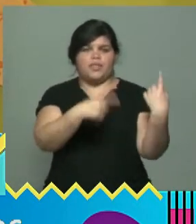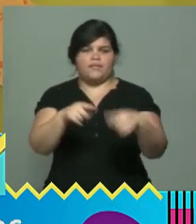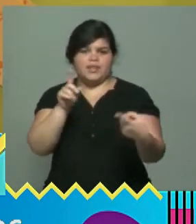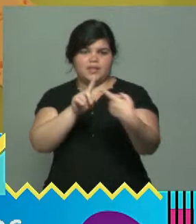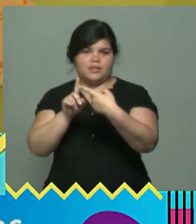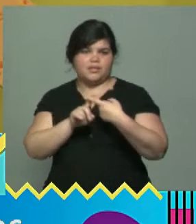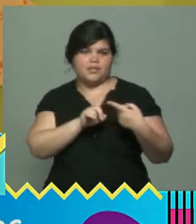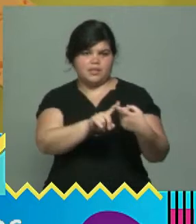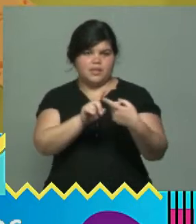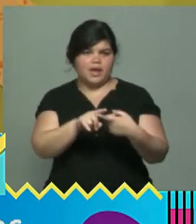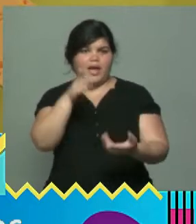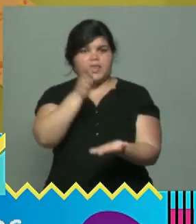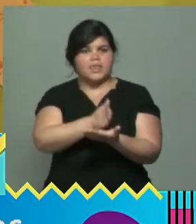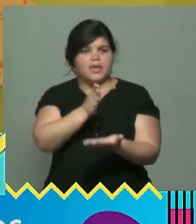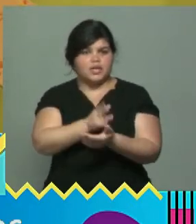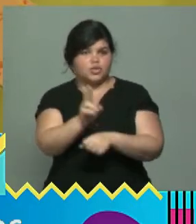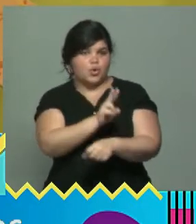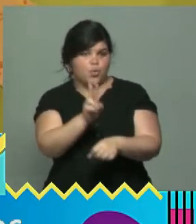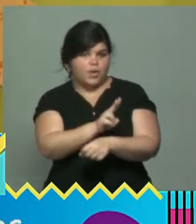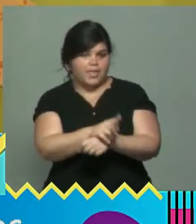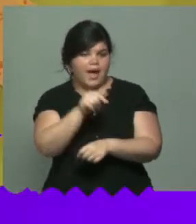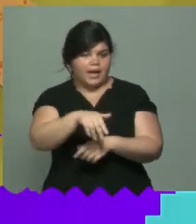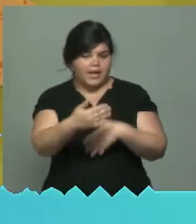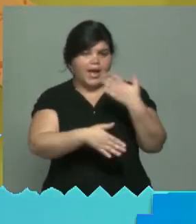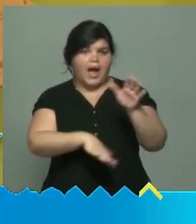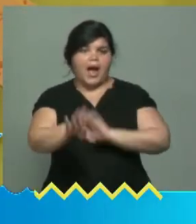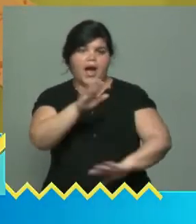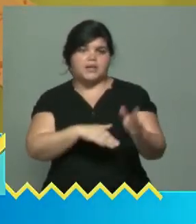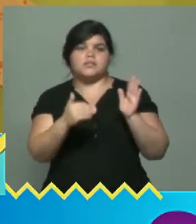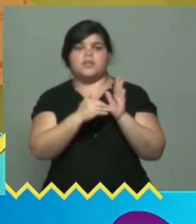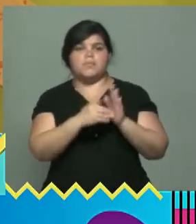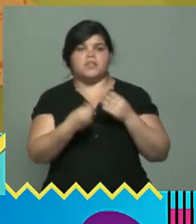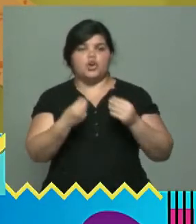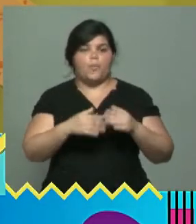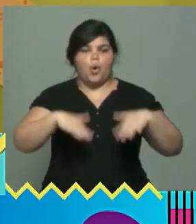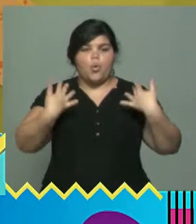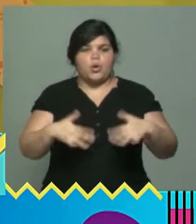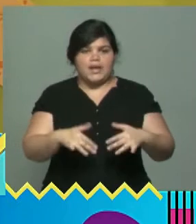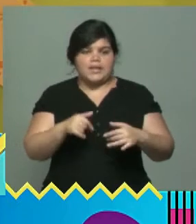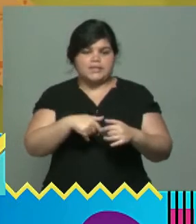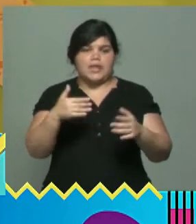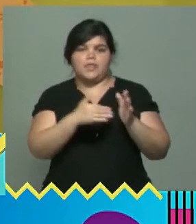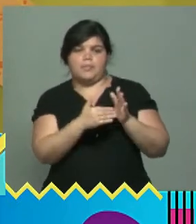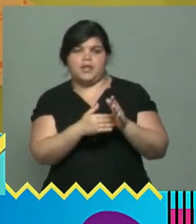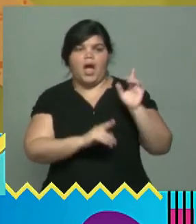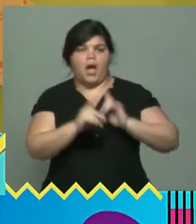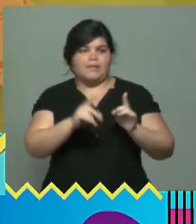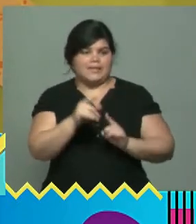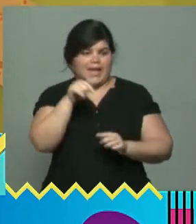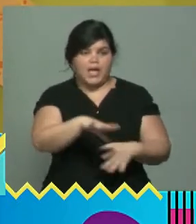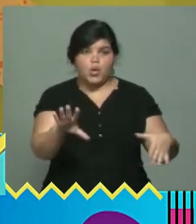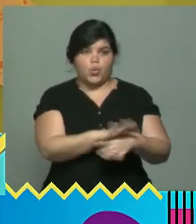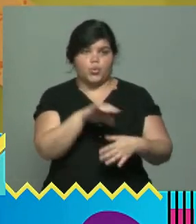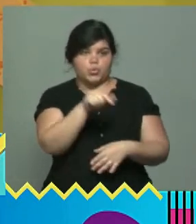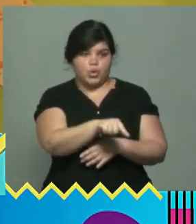sistema de protección de derechos que va a actuar en función de la gravedad y de la urgencia de la situación. Si hay una situación que está sucediendo en el